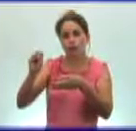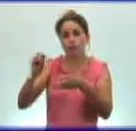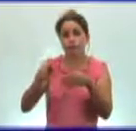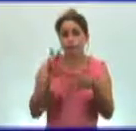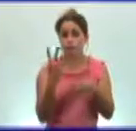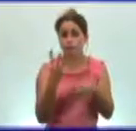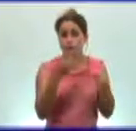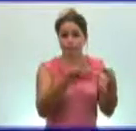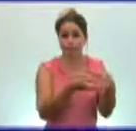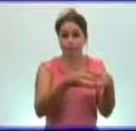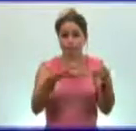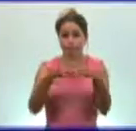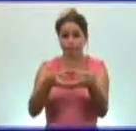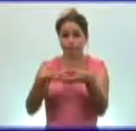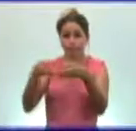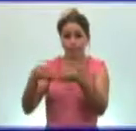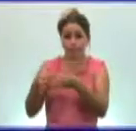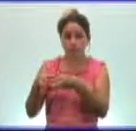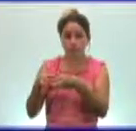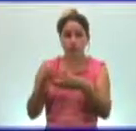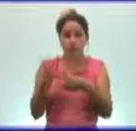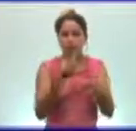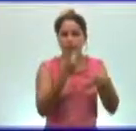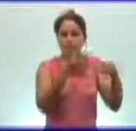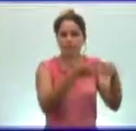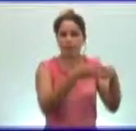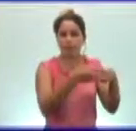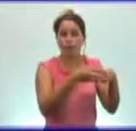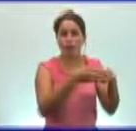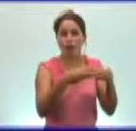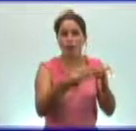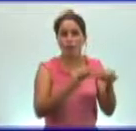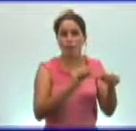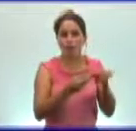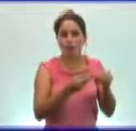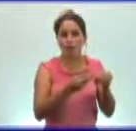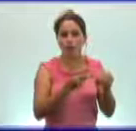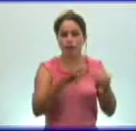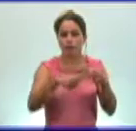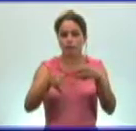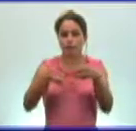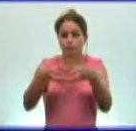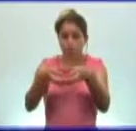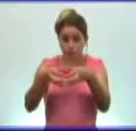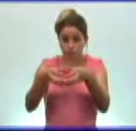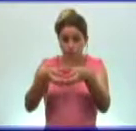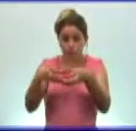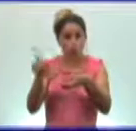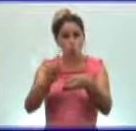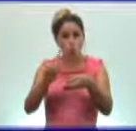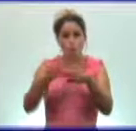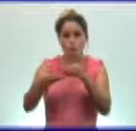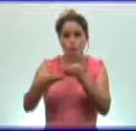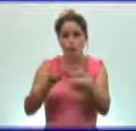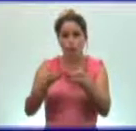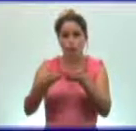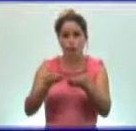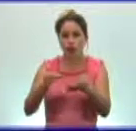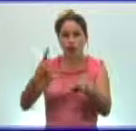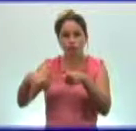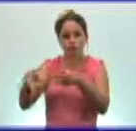metales, los óxidos, hidróxidos e hidruros no metálicos, y las iónicas serían los